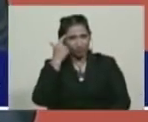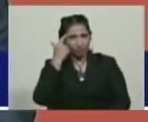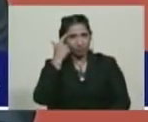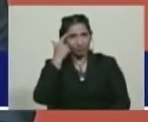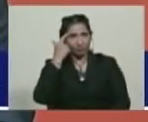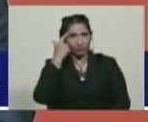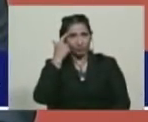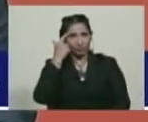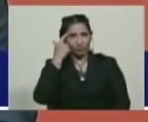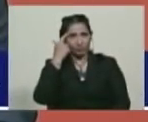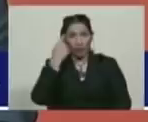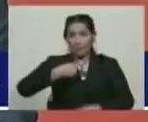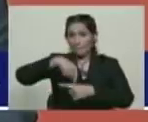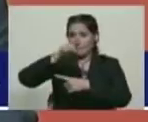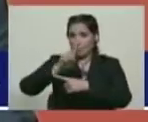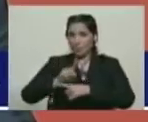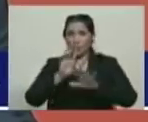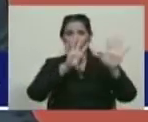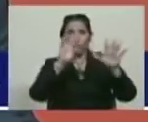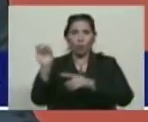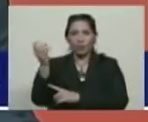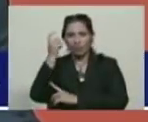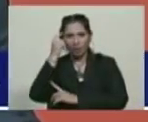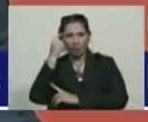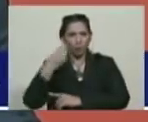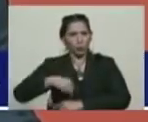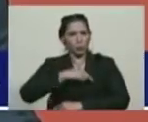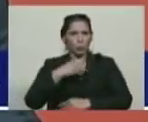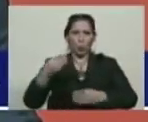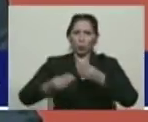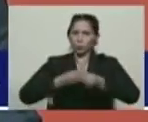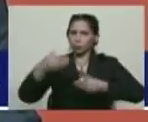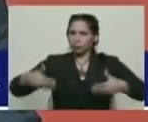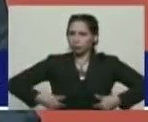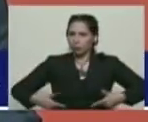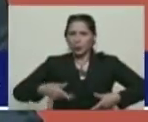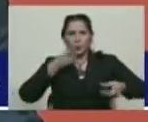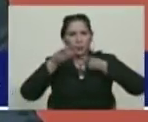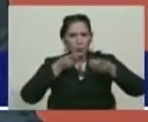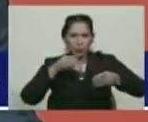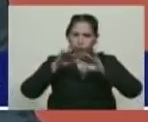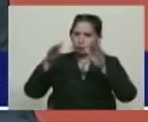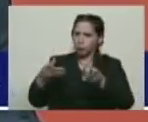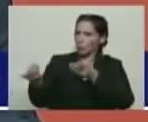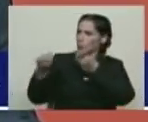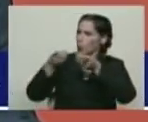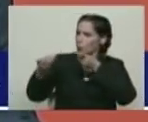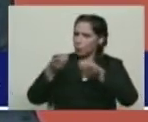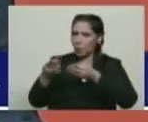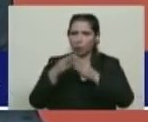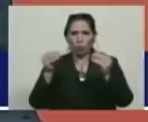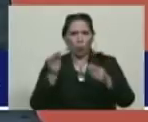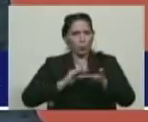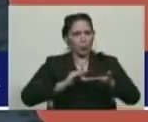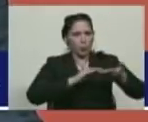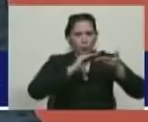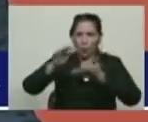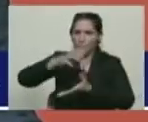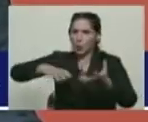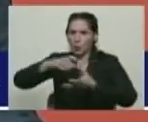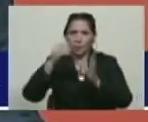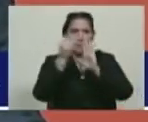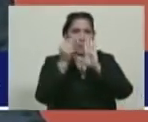durante los primeros 90 días hicimos grandes esfuerzos de diálogo de conversación de solución de los problemas puntuales